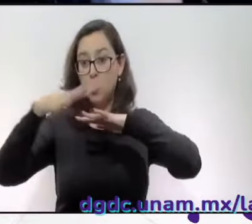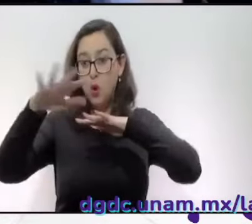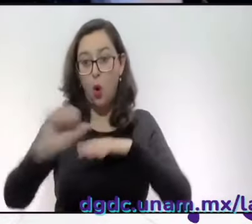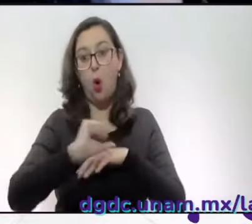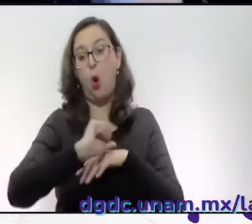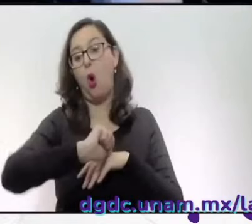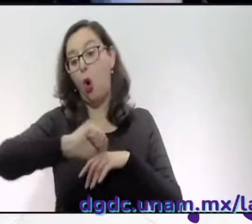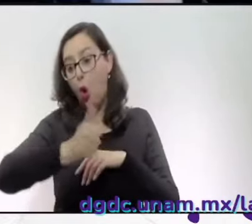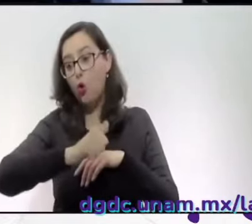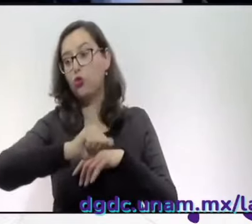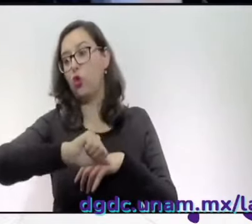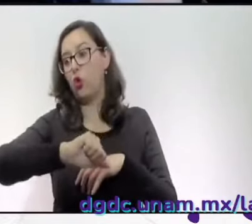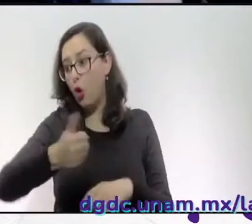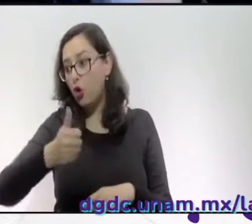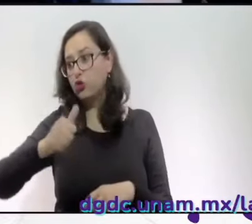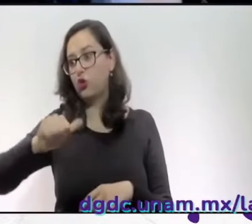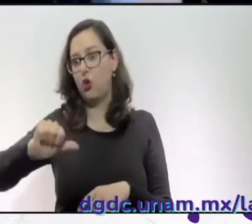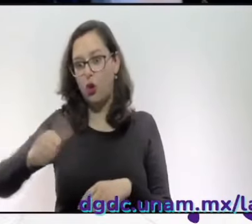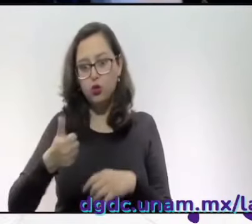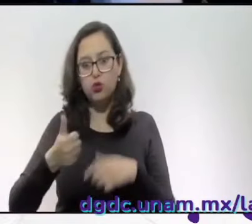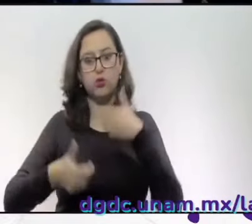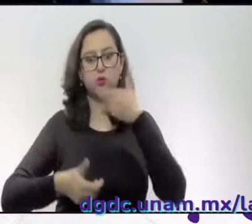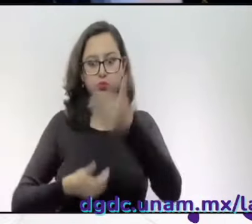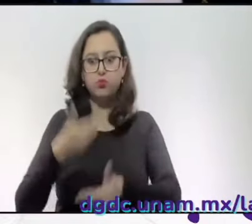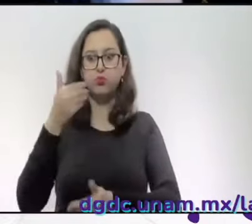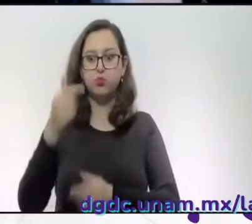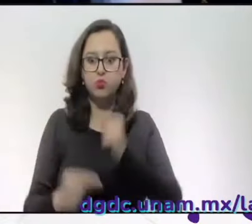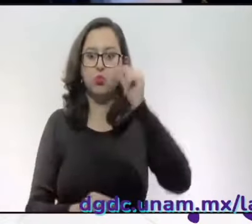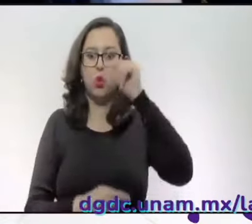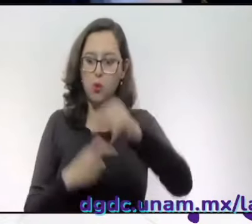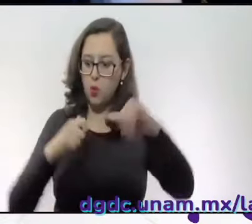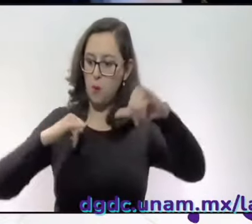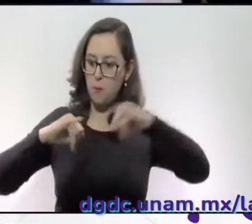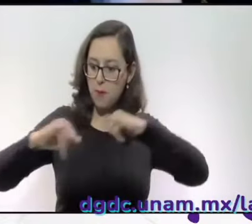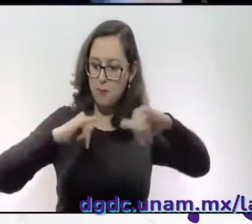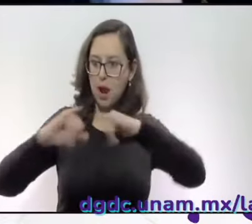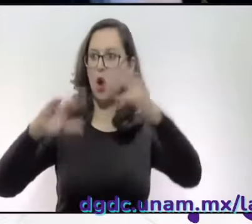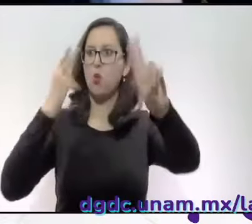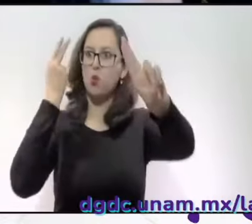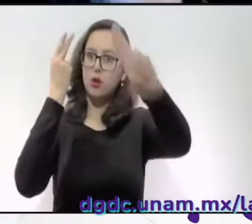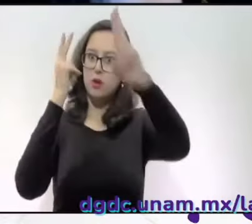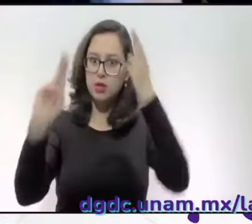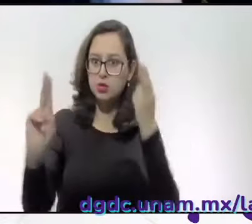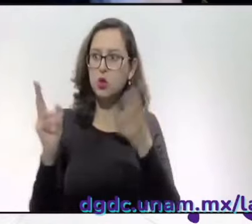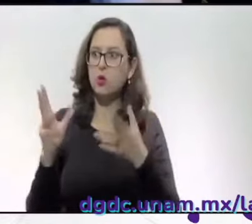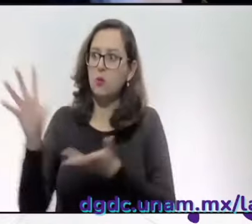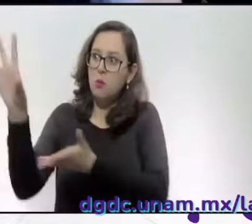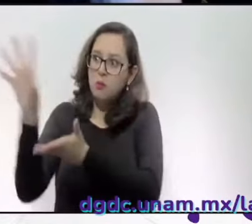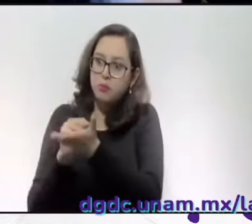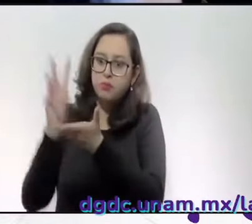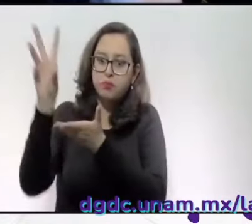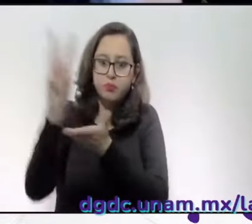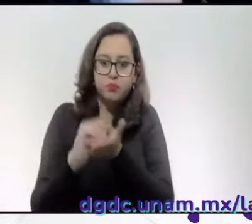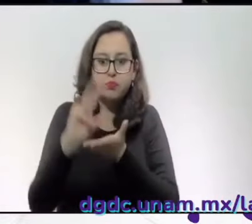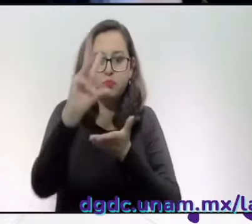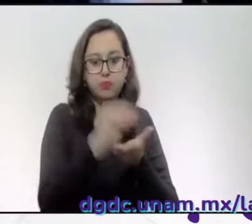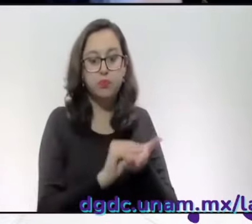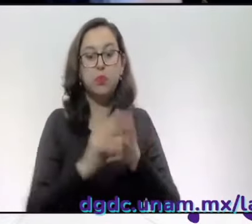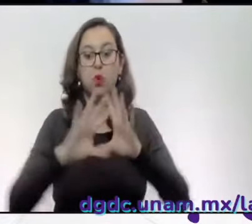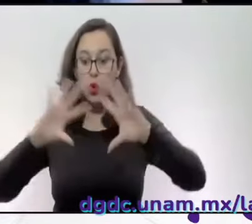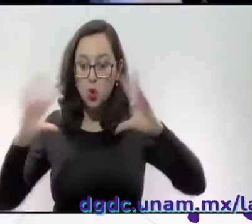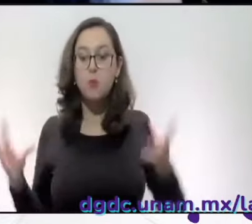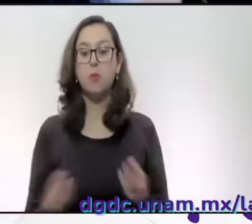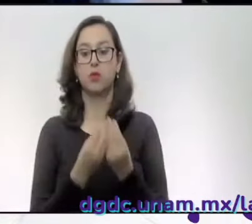llamaba WMAP, y entonces han ido mapeando con altísima precisión la densidad de materia del universo. Y te dice que el universo tiene esta